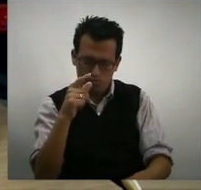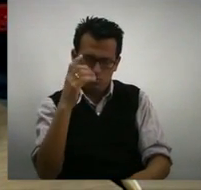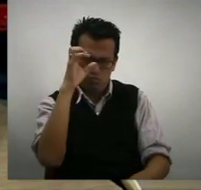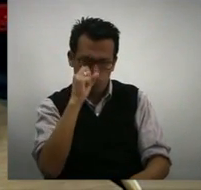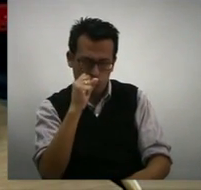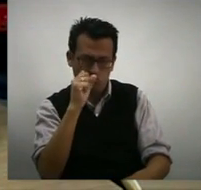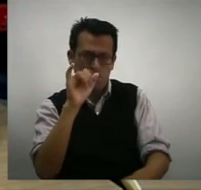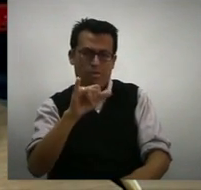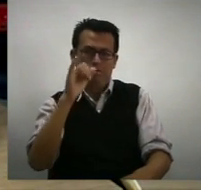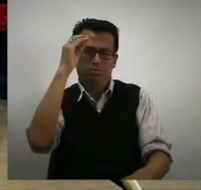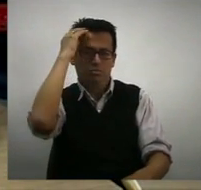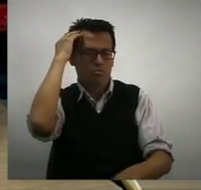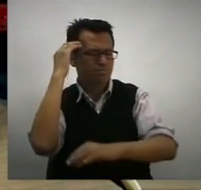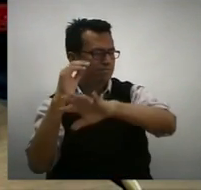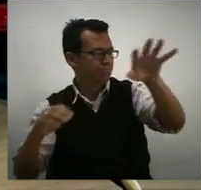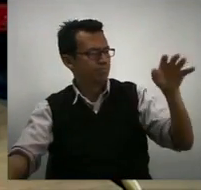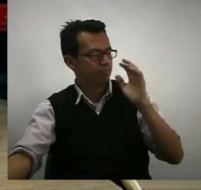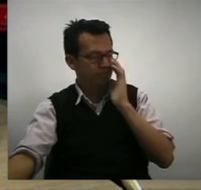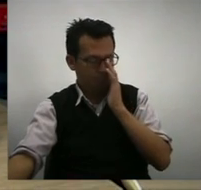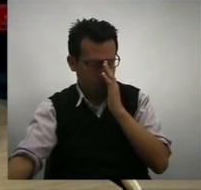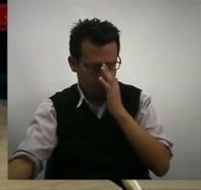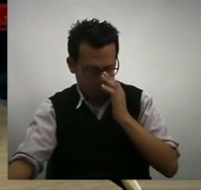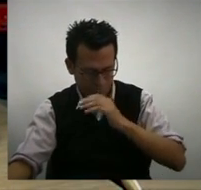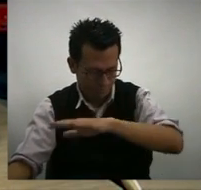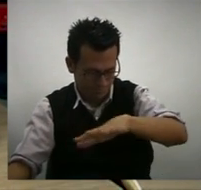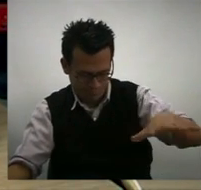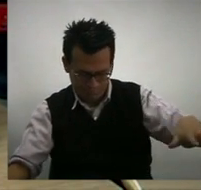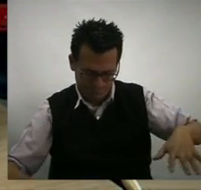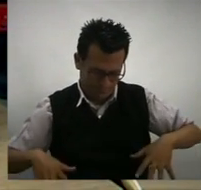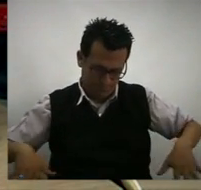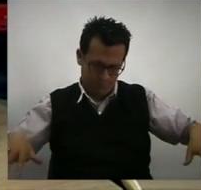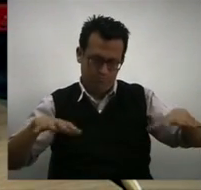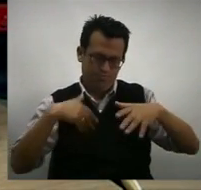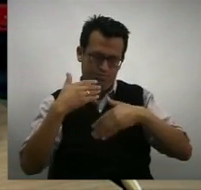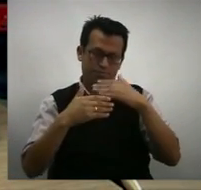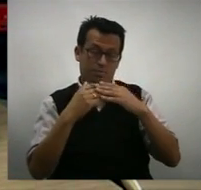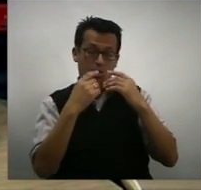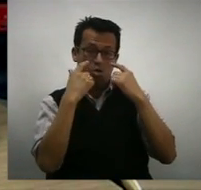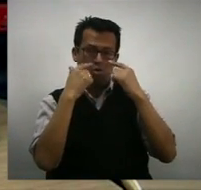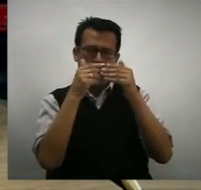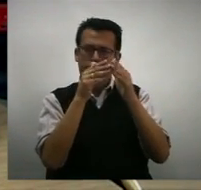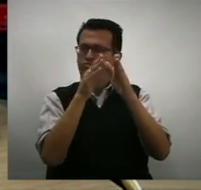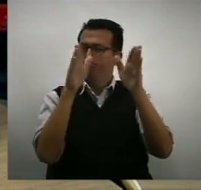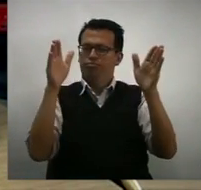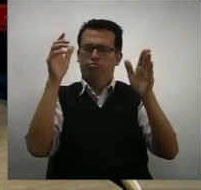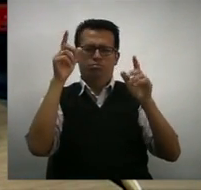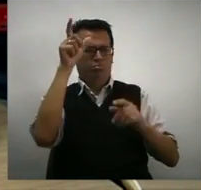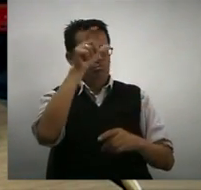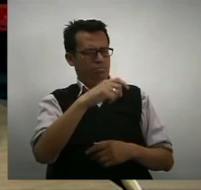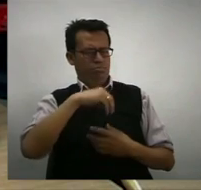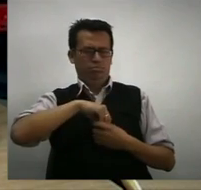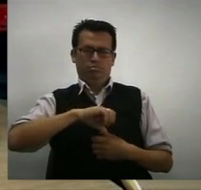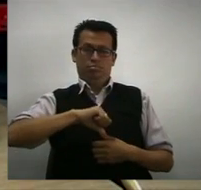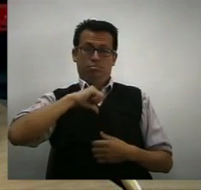oscuro, mandíbula fuerte adornada por una espesa, abandonada y mal recortada barba negra. Hombros anchos que exhiben exceso de vanidad